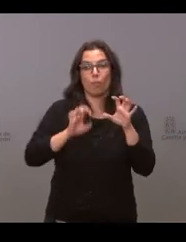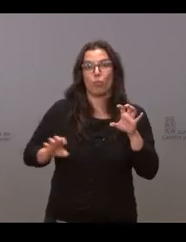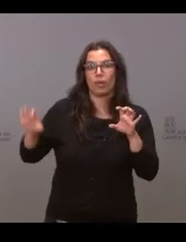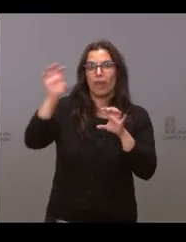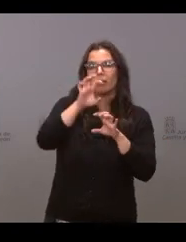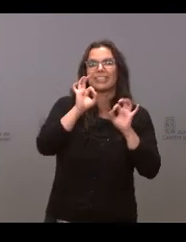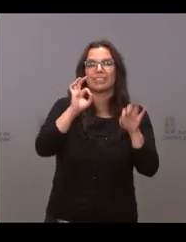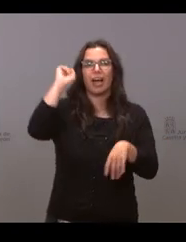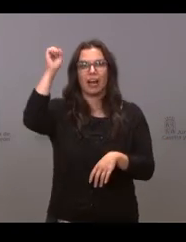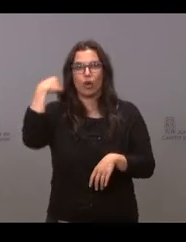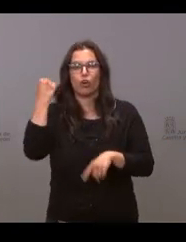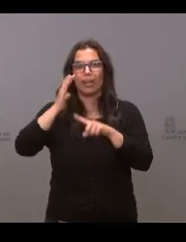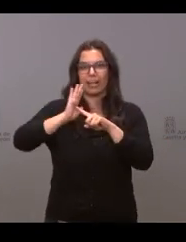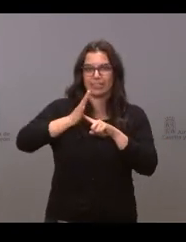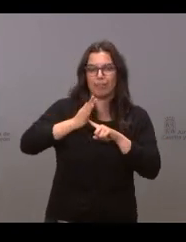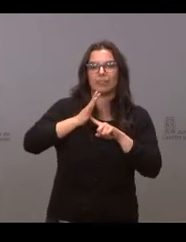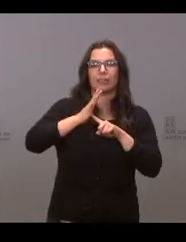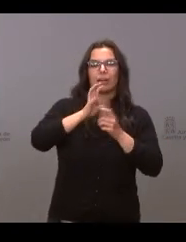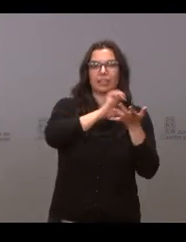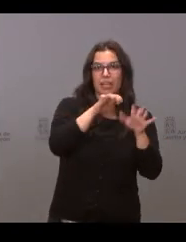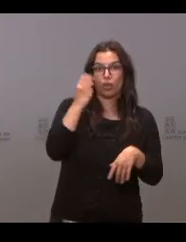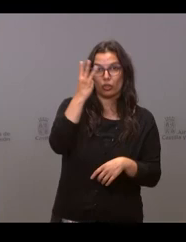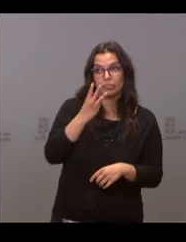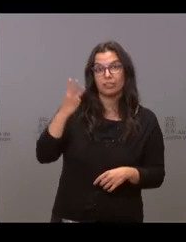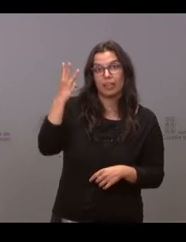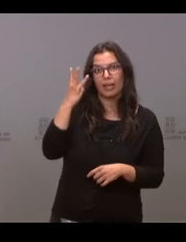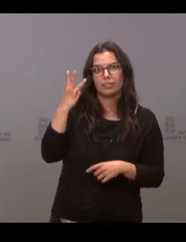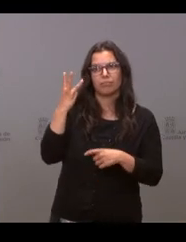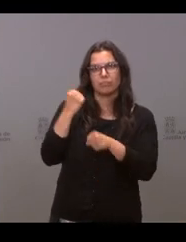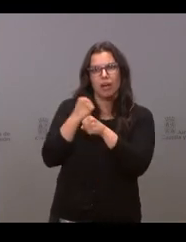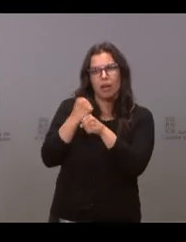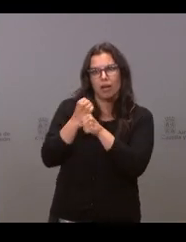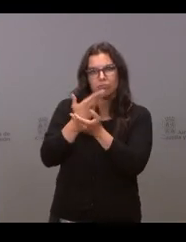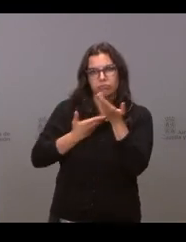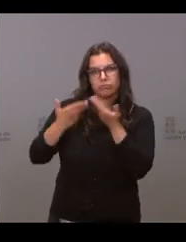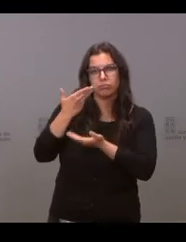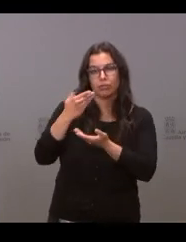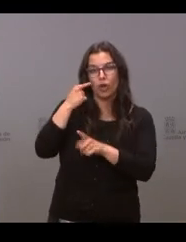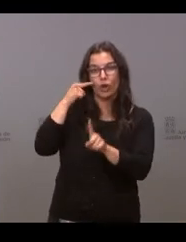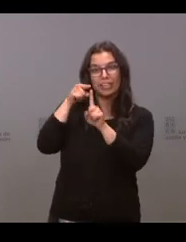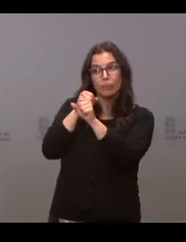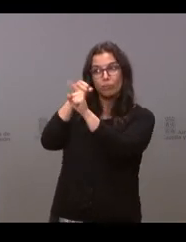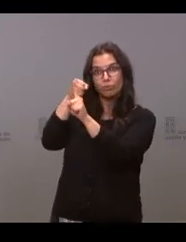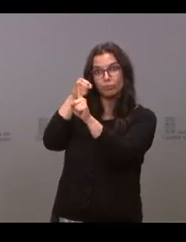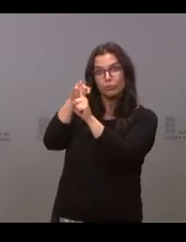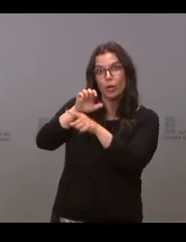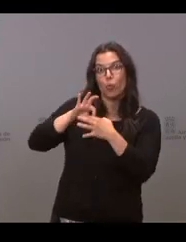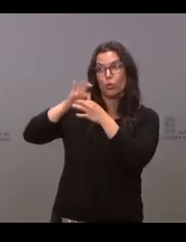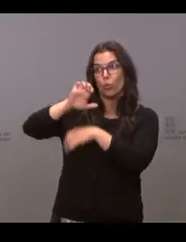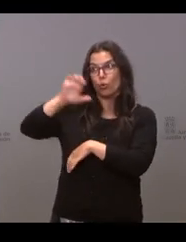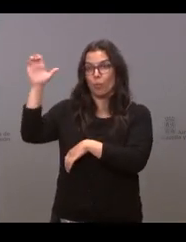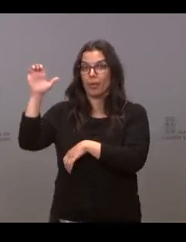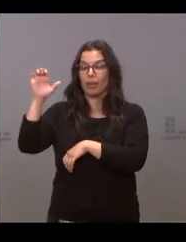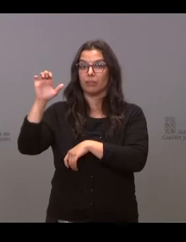de castilla-la mancha y de castilla y león' que venimos trabajando para que la unión europea dieran la consideración a las